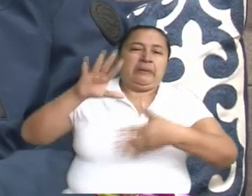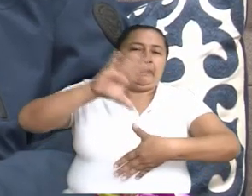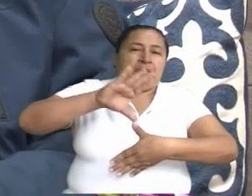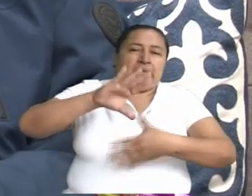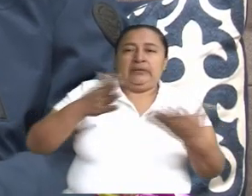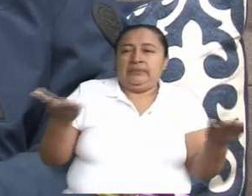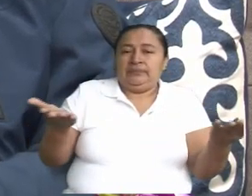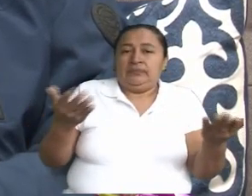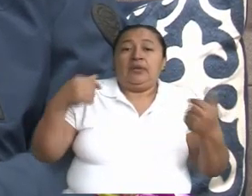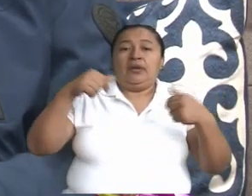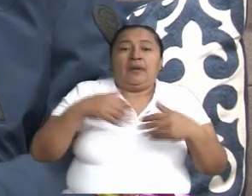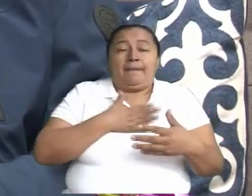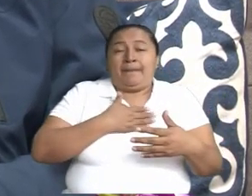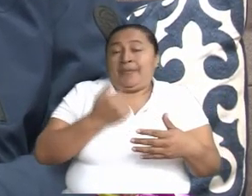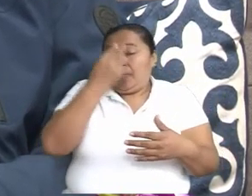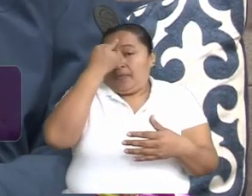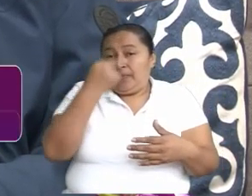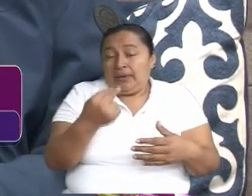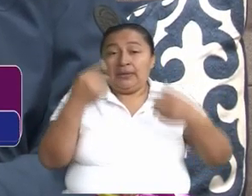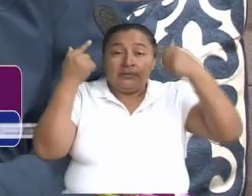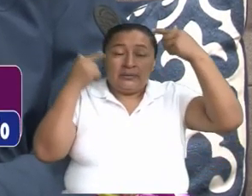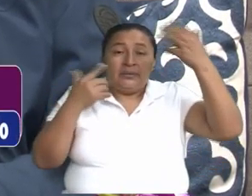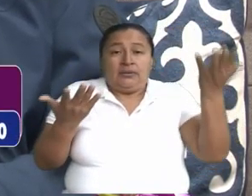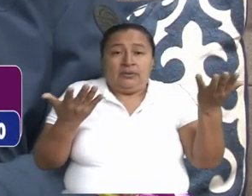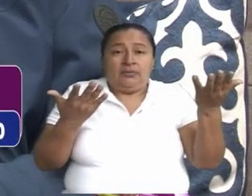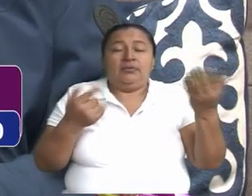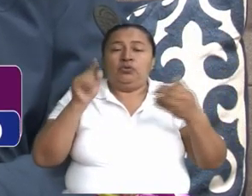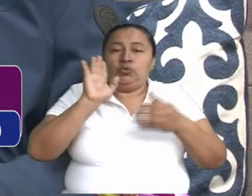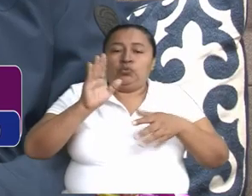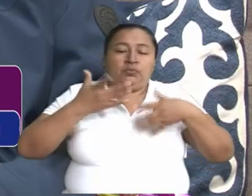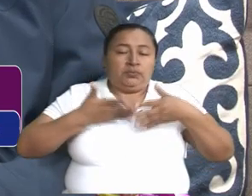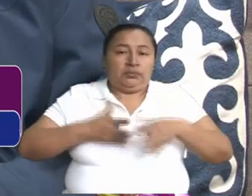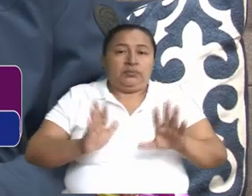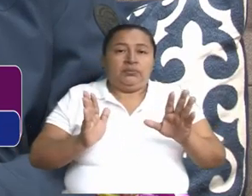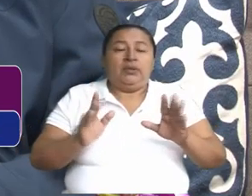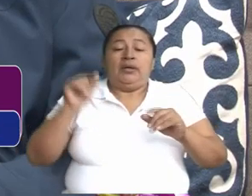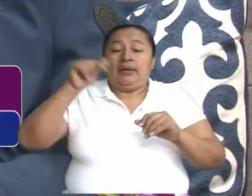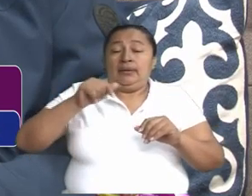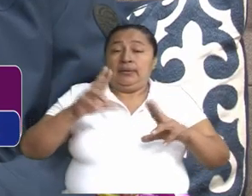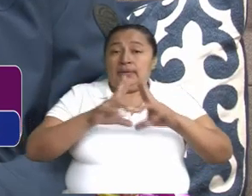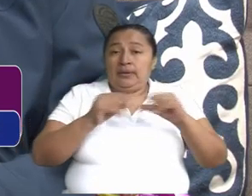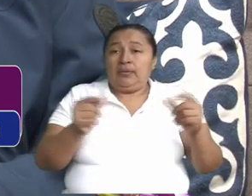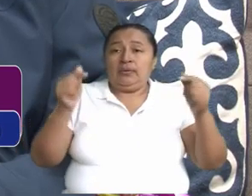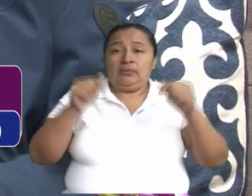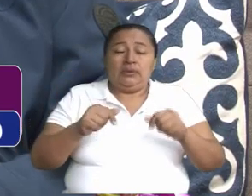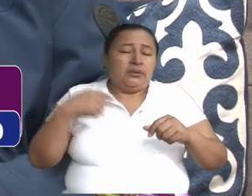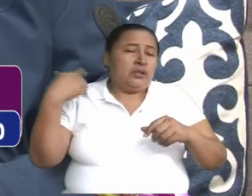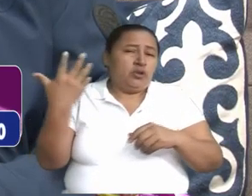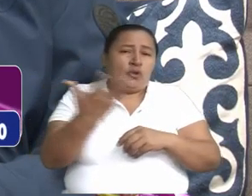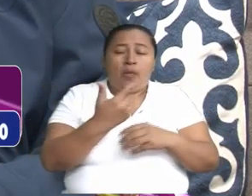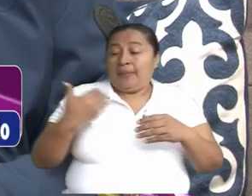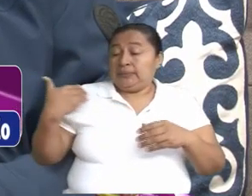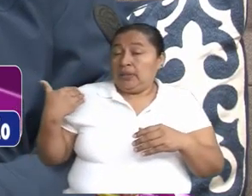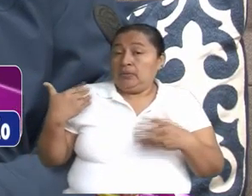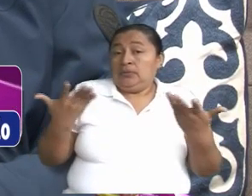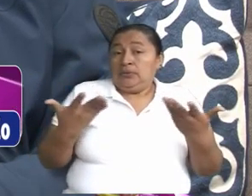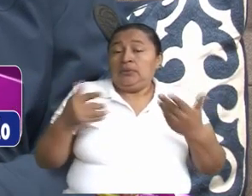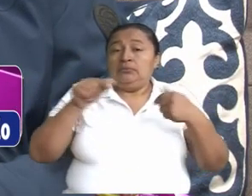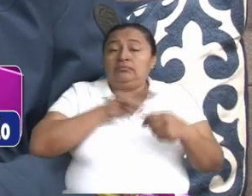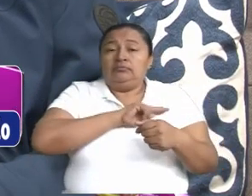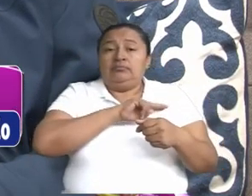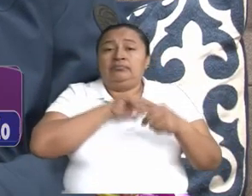mejor homenaje quiere Sandino en su natalicio. En este país, que después de todo lo que pasó, hay